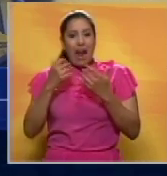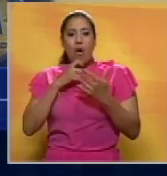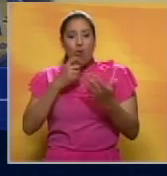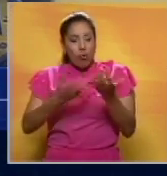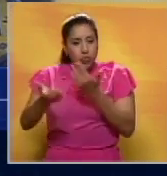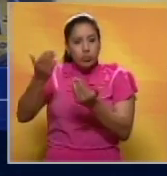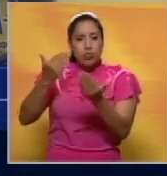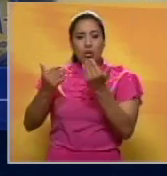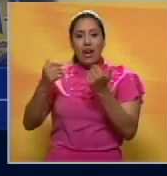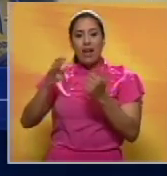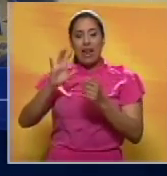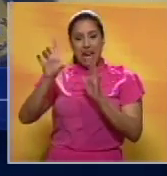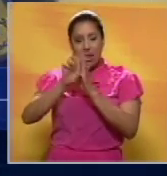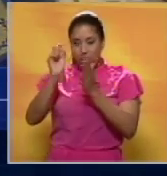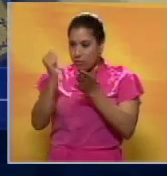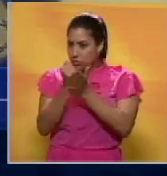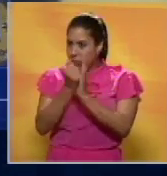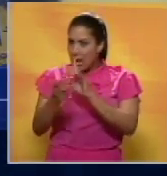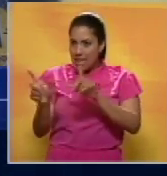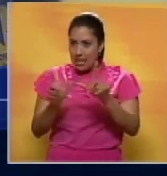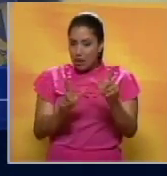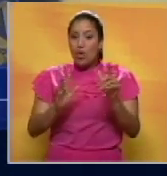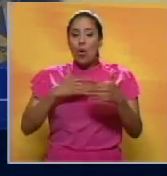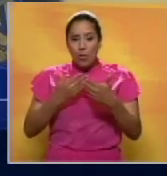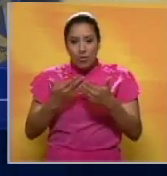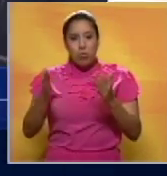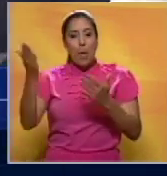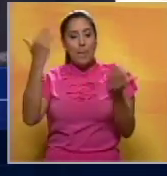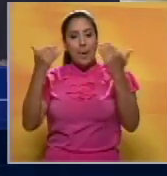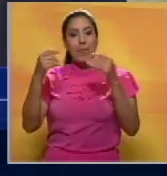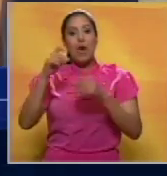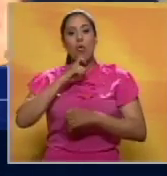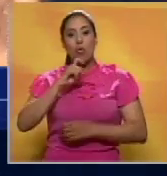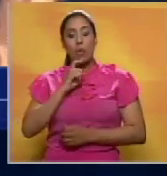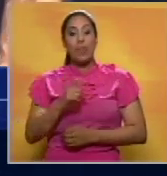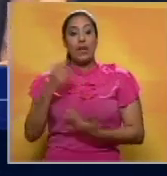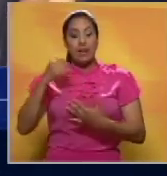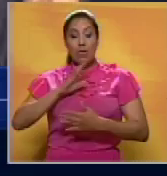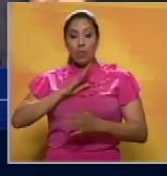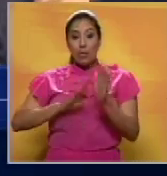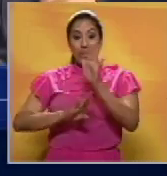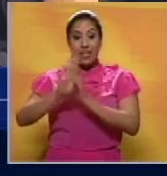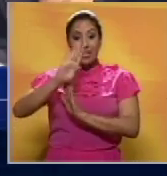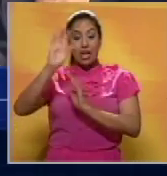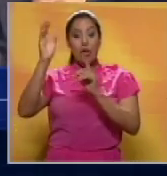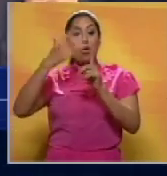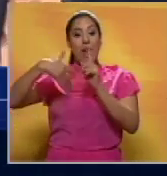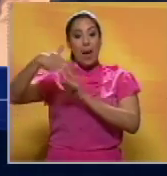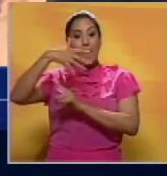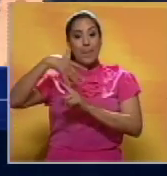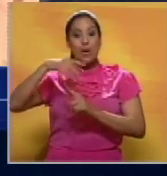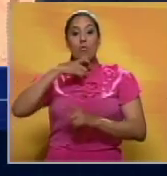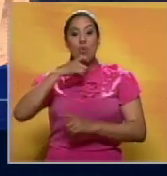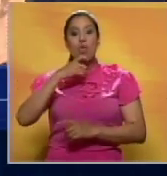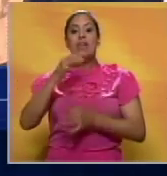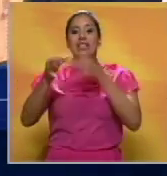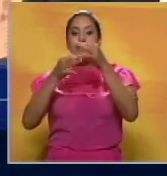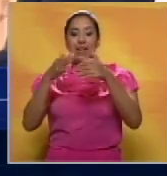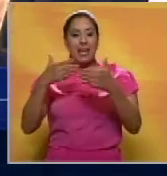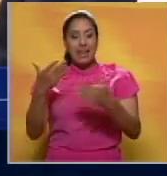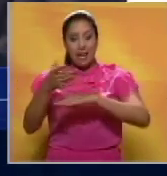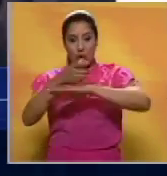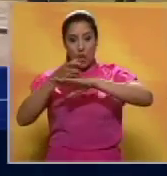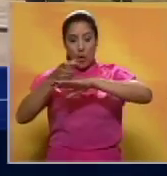de articulación legal, cuando se den va a haber más cantidad. El titular para el Desarrollo Minero Ecológico aseguró